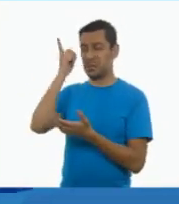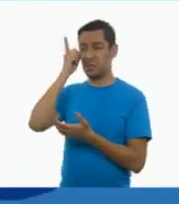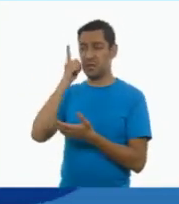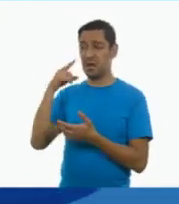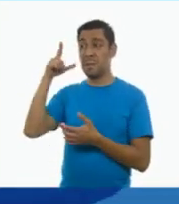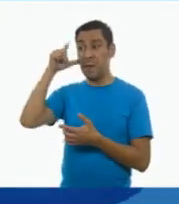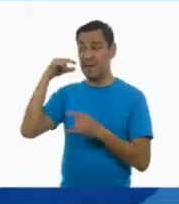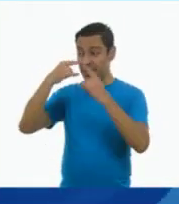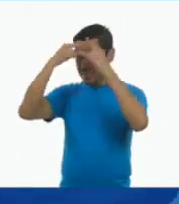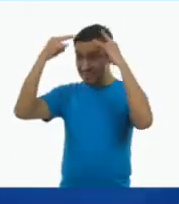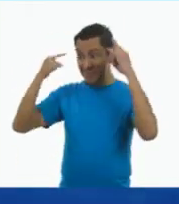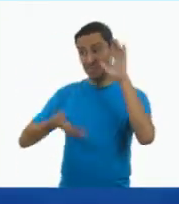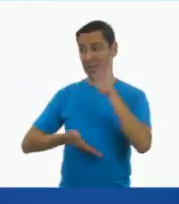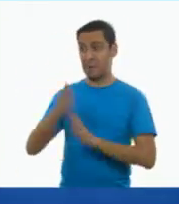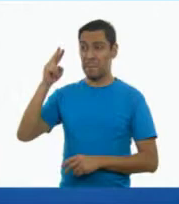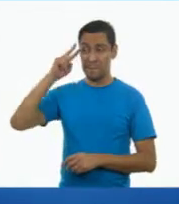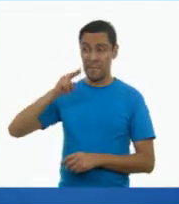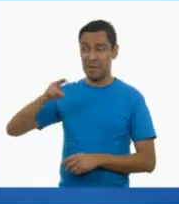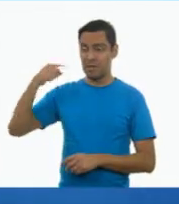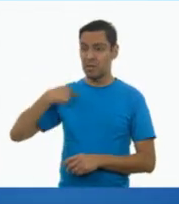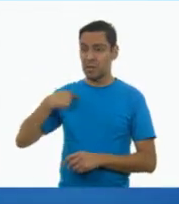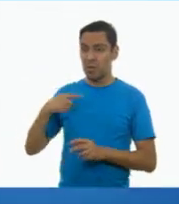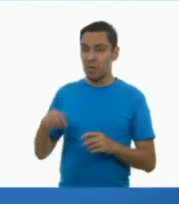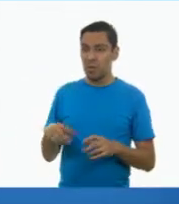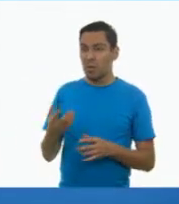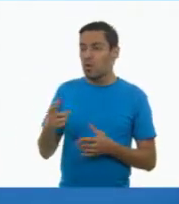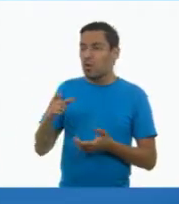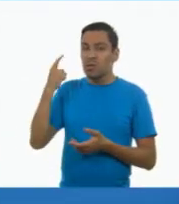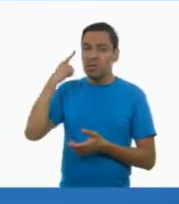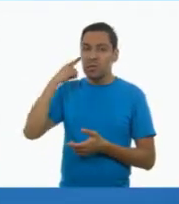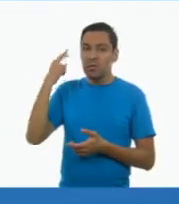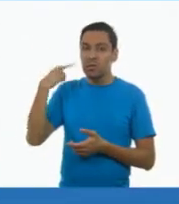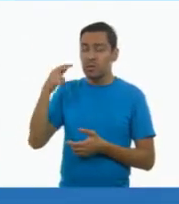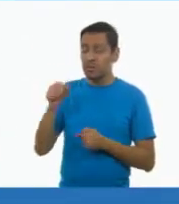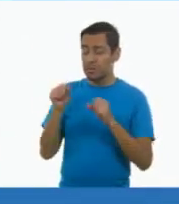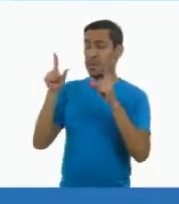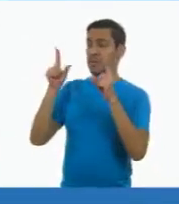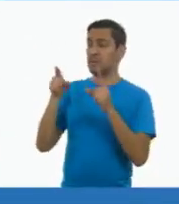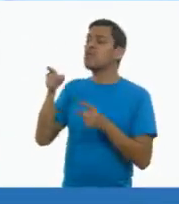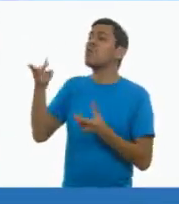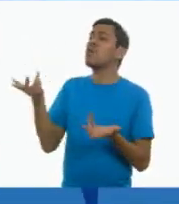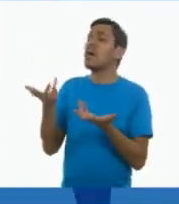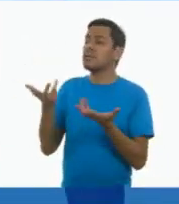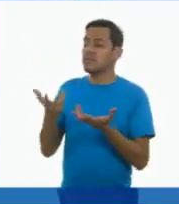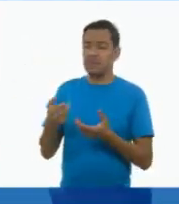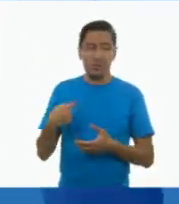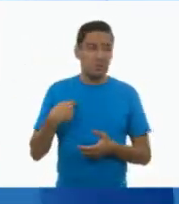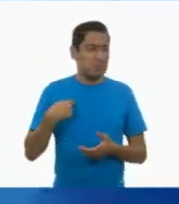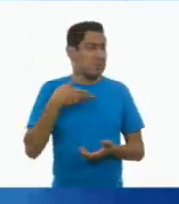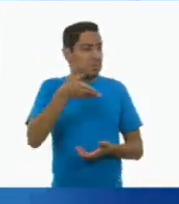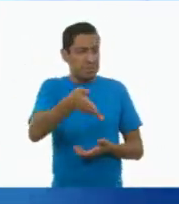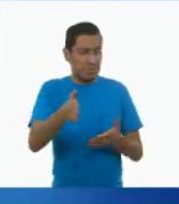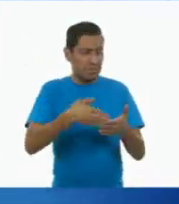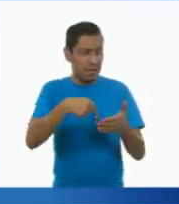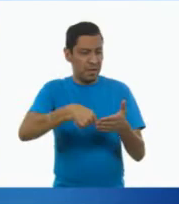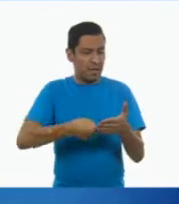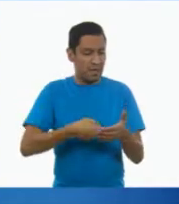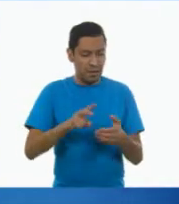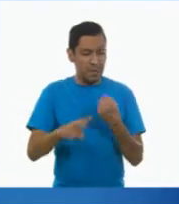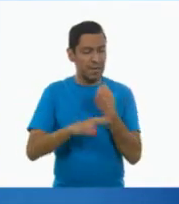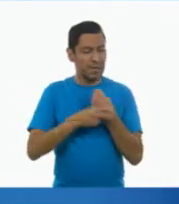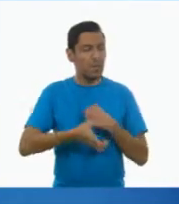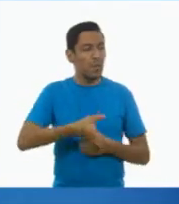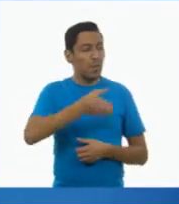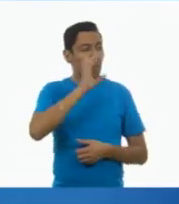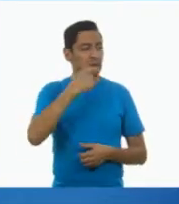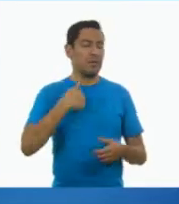campamento. Y como escuché un ruido, pues me levanté. ¿Y tú? Yo, pues nada, fui a la cocina por un vaso de agua y... Pues bueno, estoy